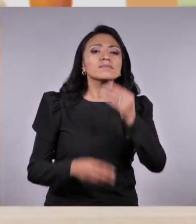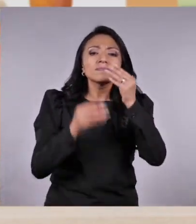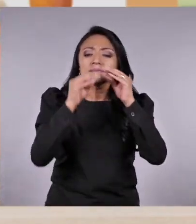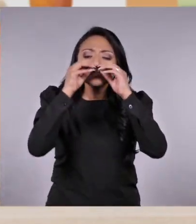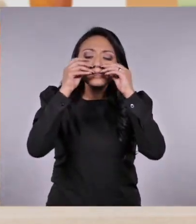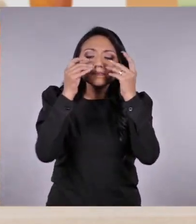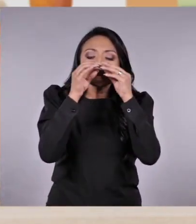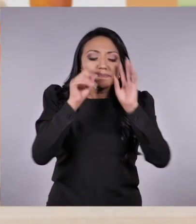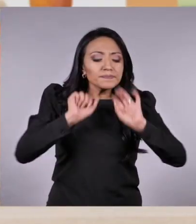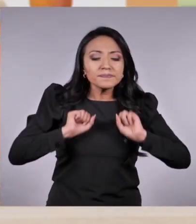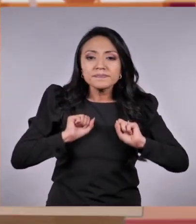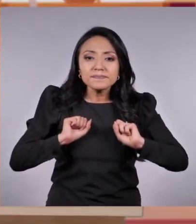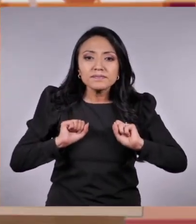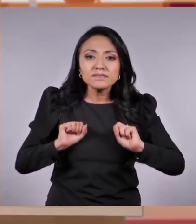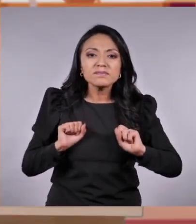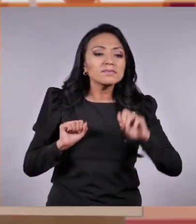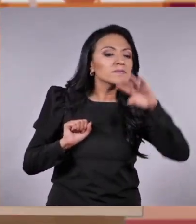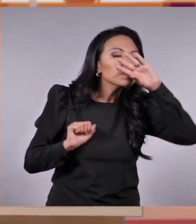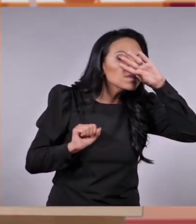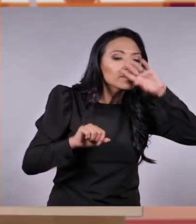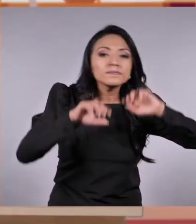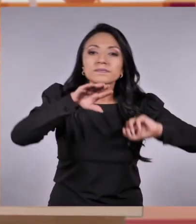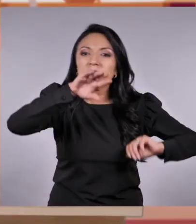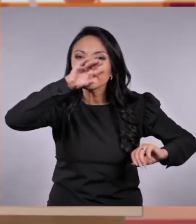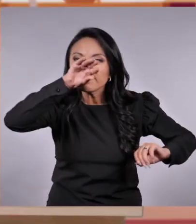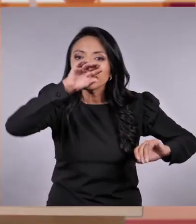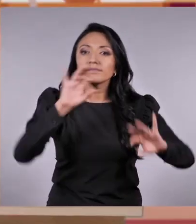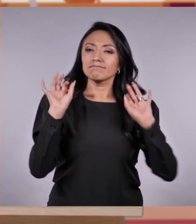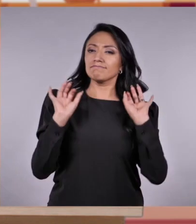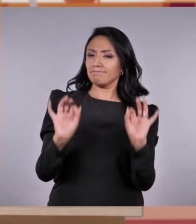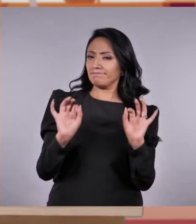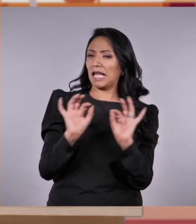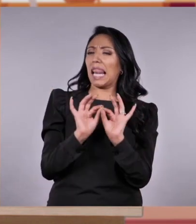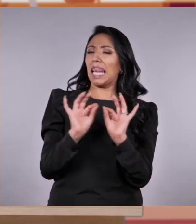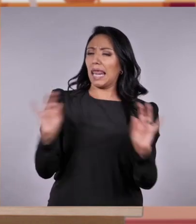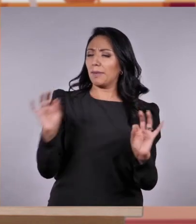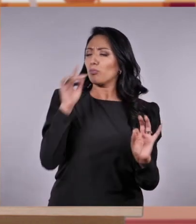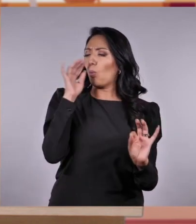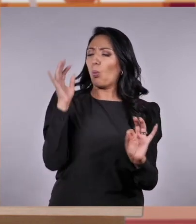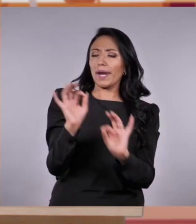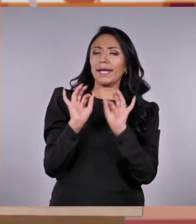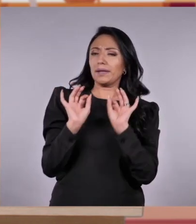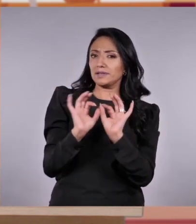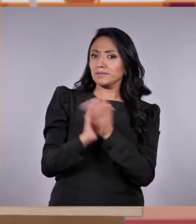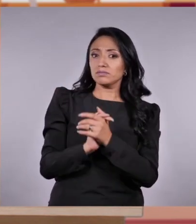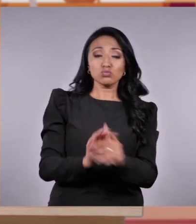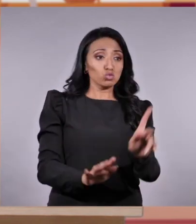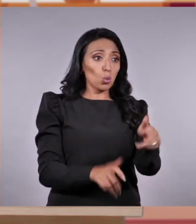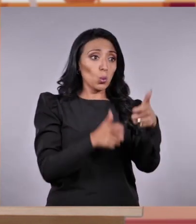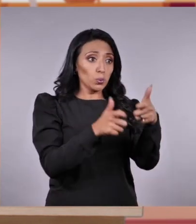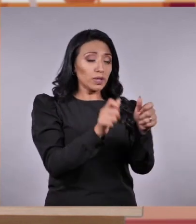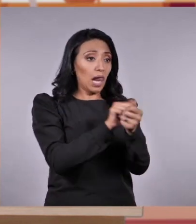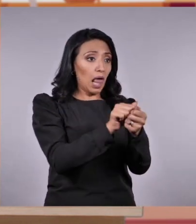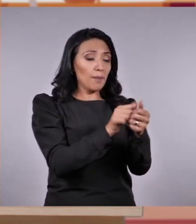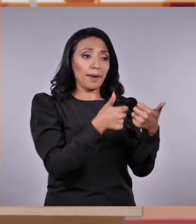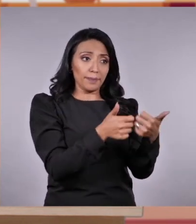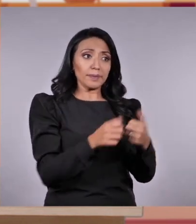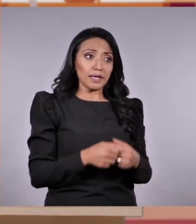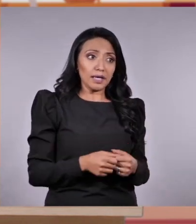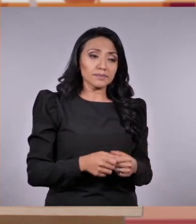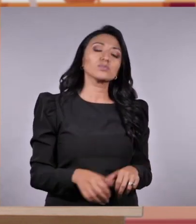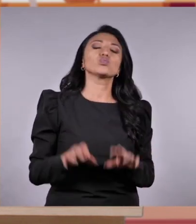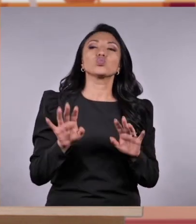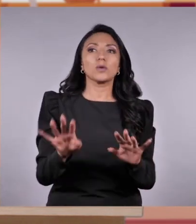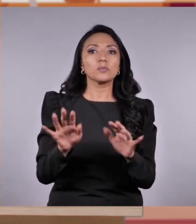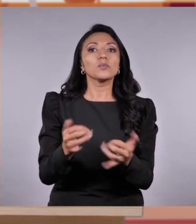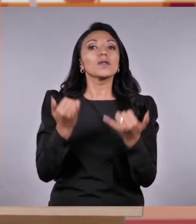A ver, yo quiero leer. ¡Están muy limpias mis manos! Sí, claro que sí, te lavaste súper bien. ¡Sí! Y ahora